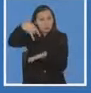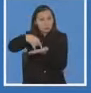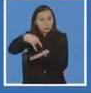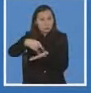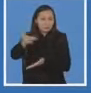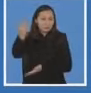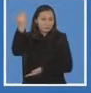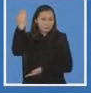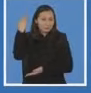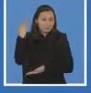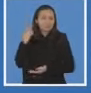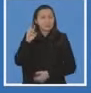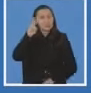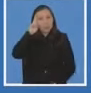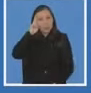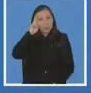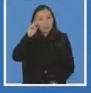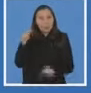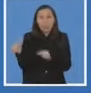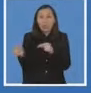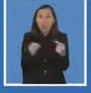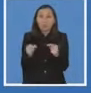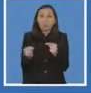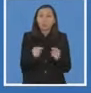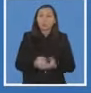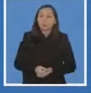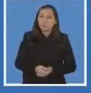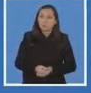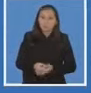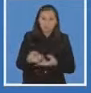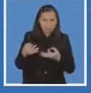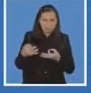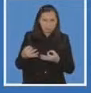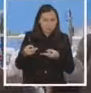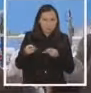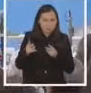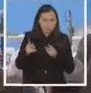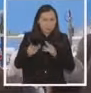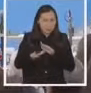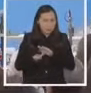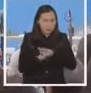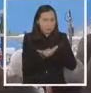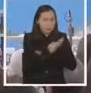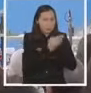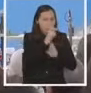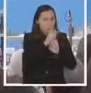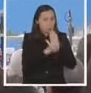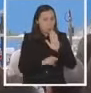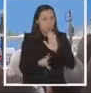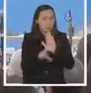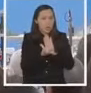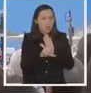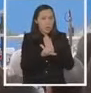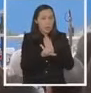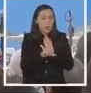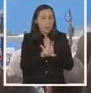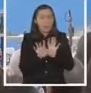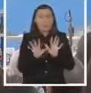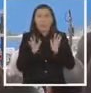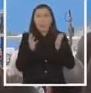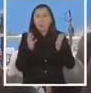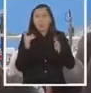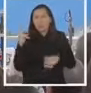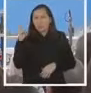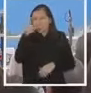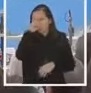Parlamento, había una discusión de cuán efectivo era presentar proyectos de ley si es que era